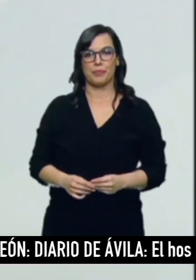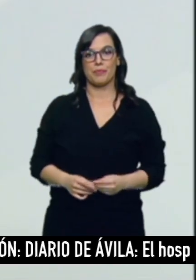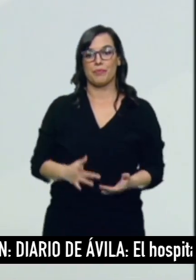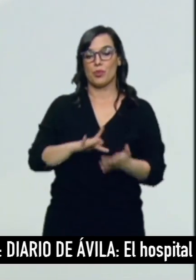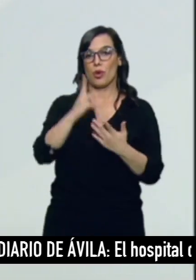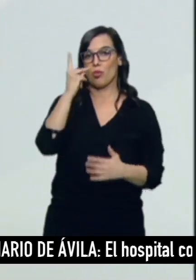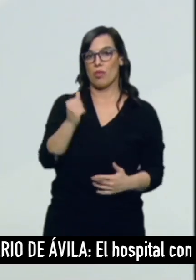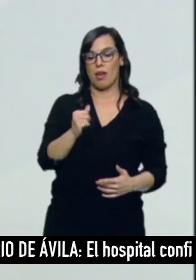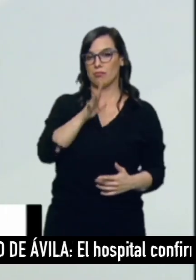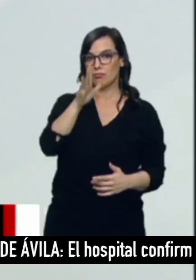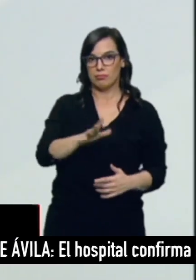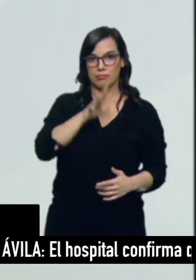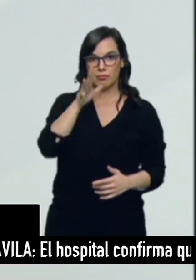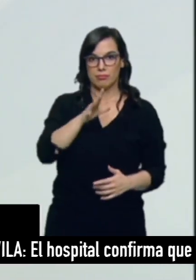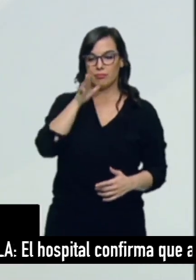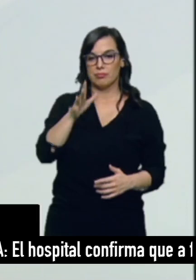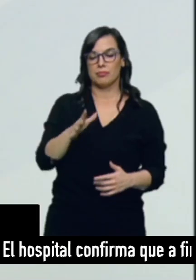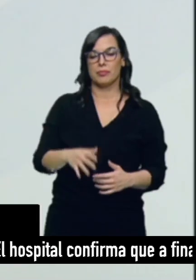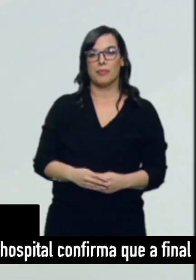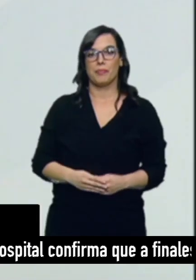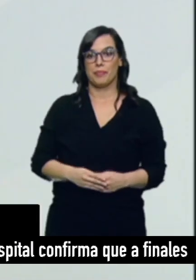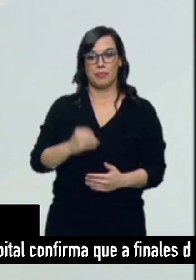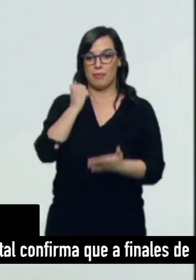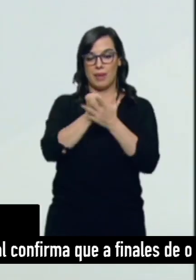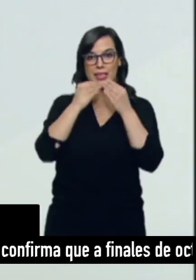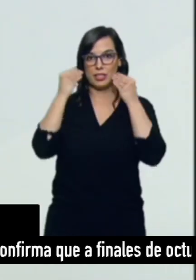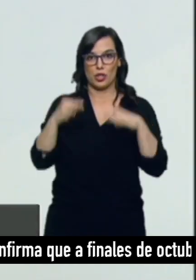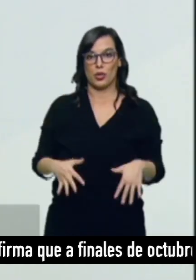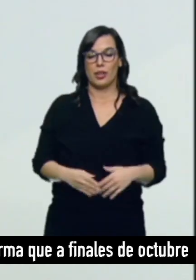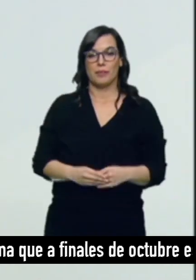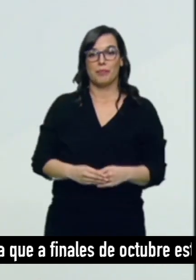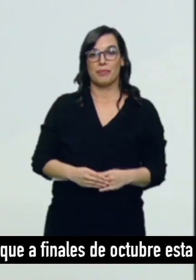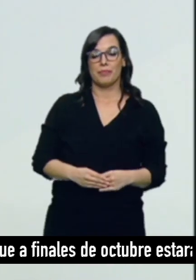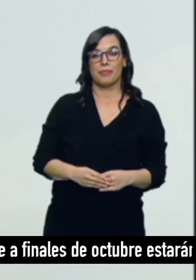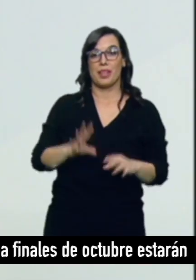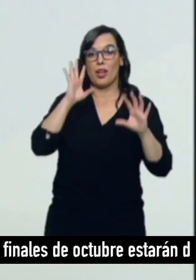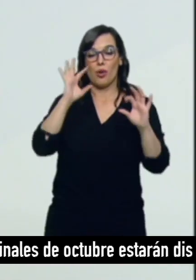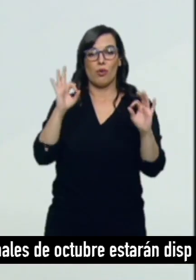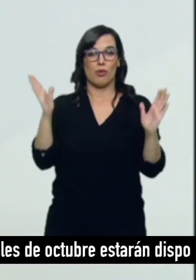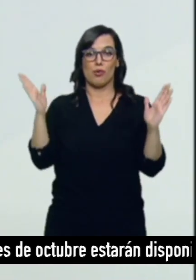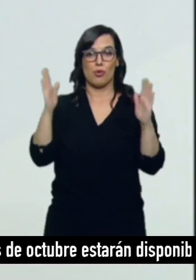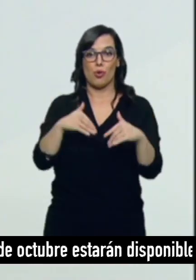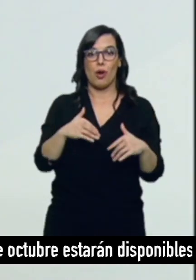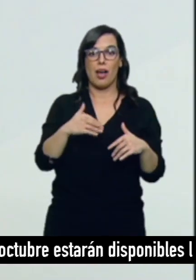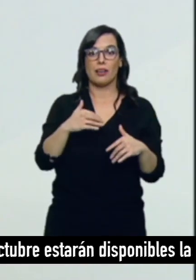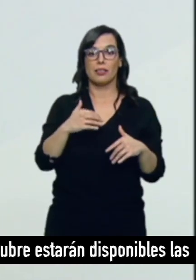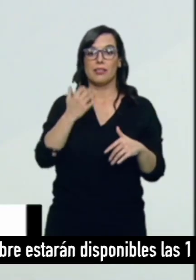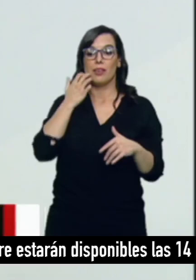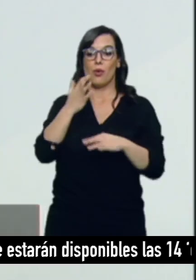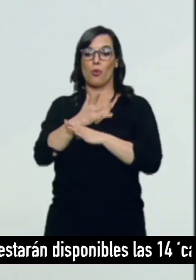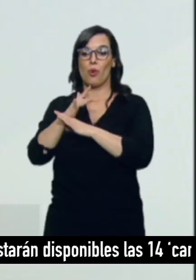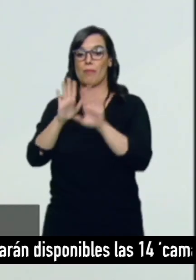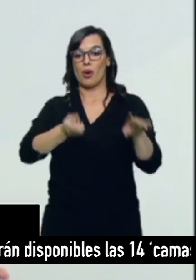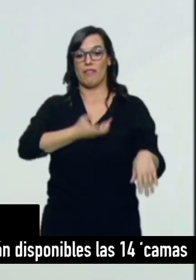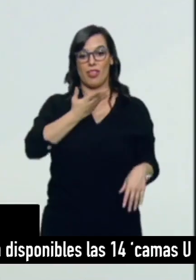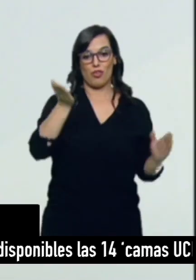par de días increíbles lo que hemos pasado ahora, historia la verdad. Tiene poco sentido jugar sin nuestra afición, no sé si nos